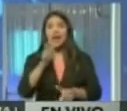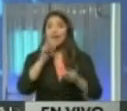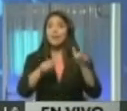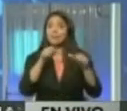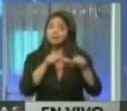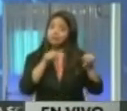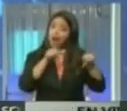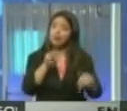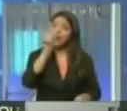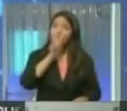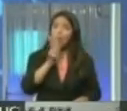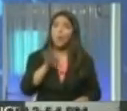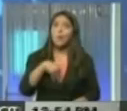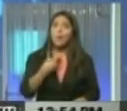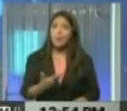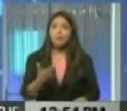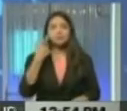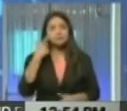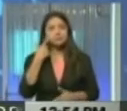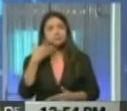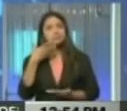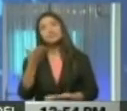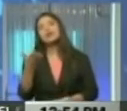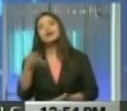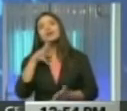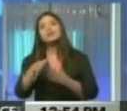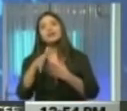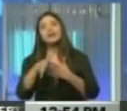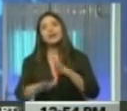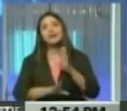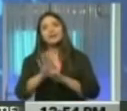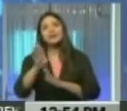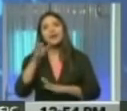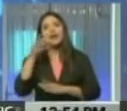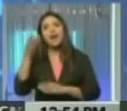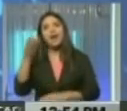aquí en Venezuela, pues podamos ser parte también de lo que se desarrolla allá en Italia, en la Bienal de Venecia.